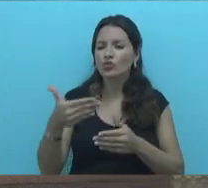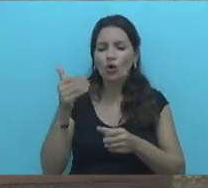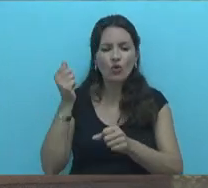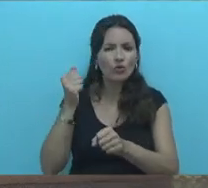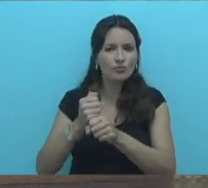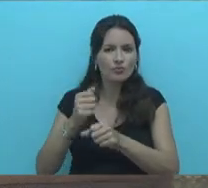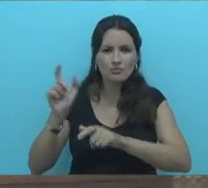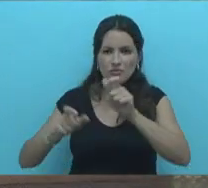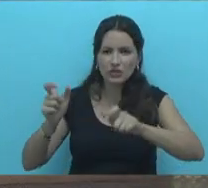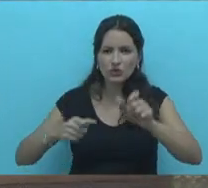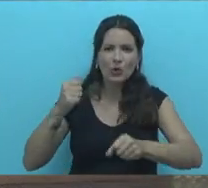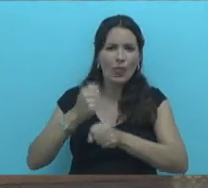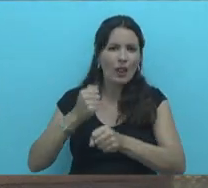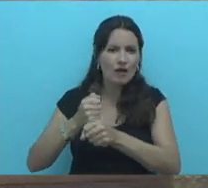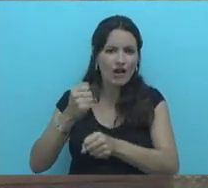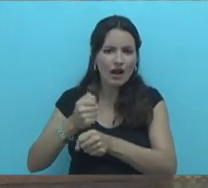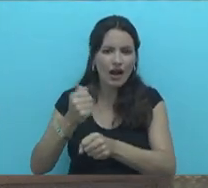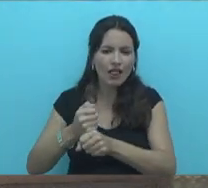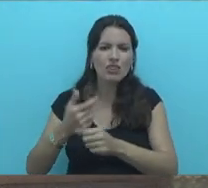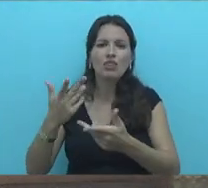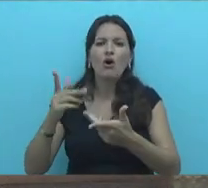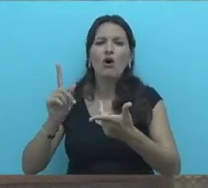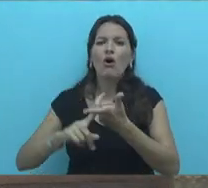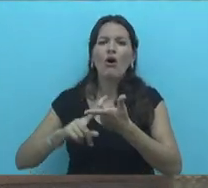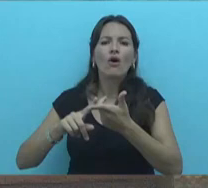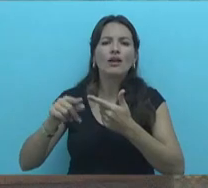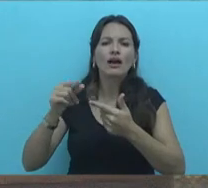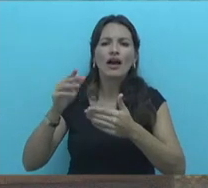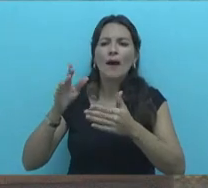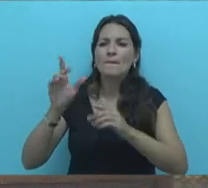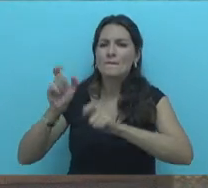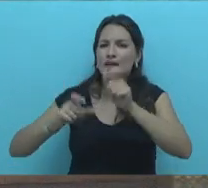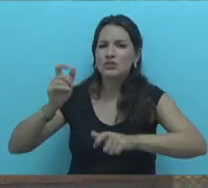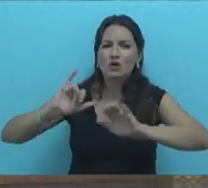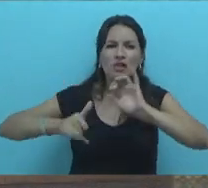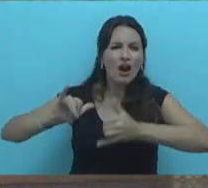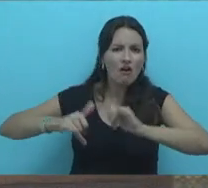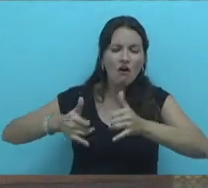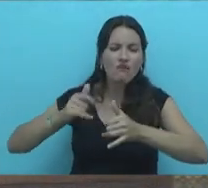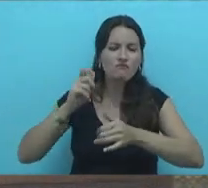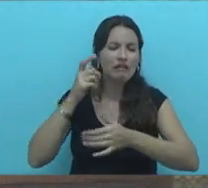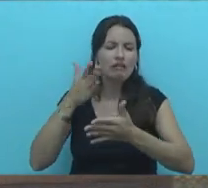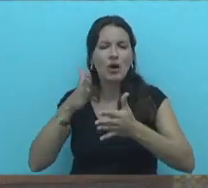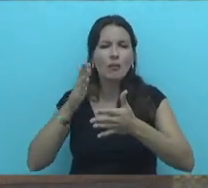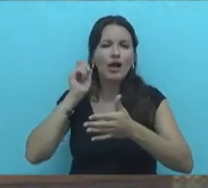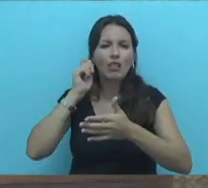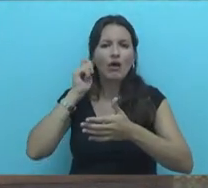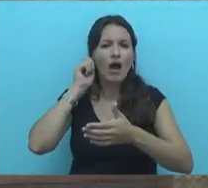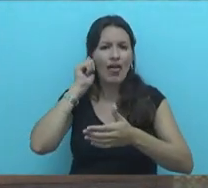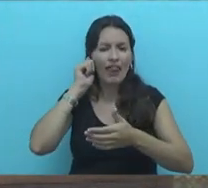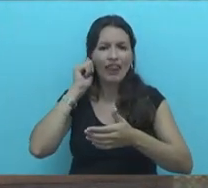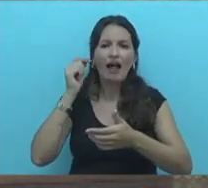empleados. 6 de cada 10 de los desaparecidos, menores de 30 años. Es decir, la mayoría de los desaparecidos,